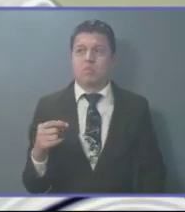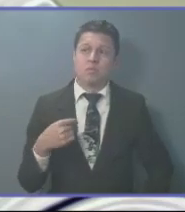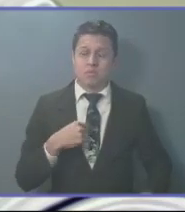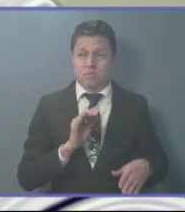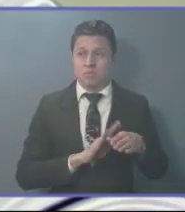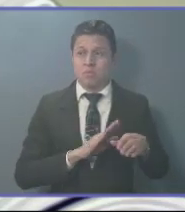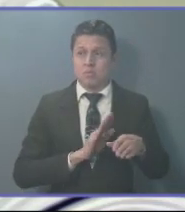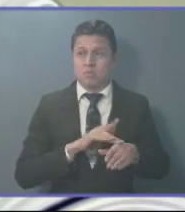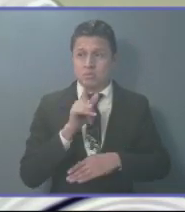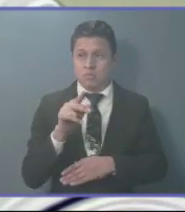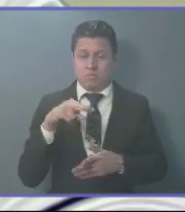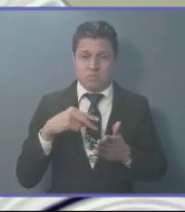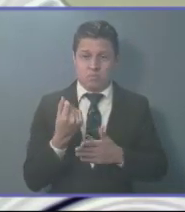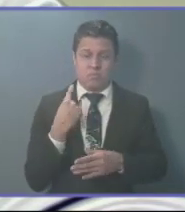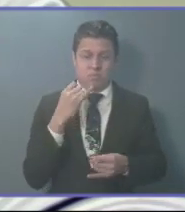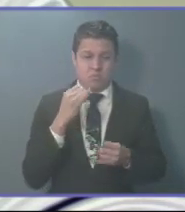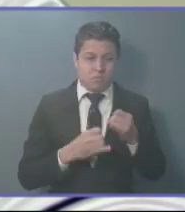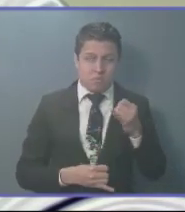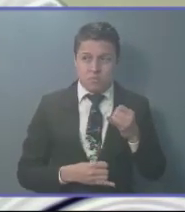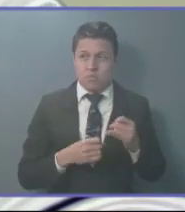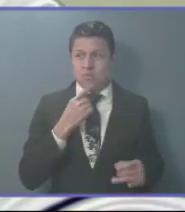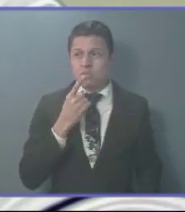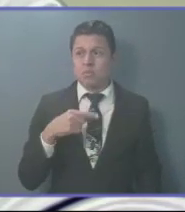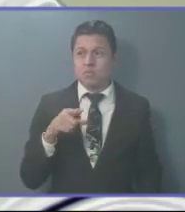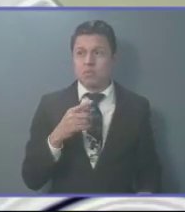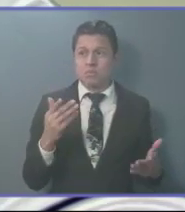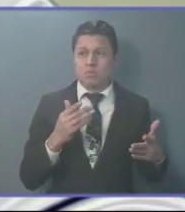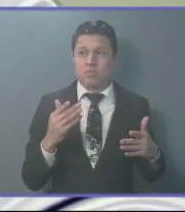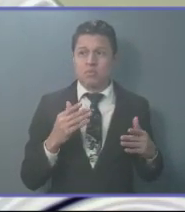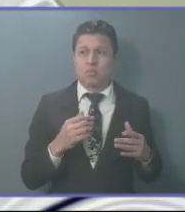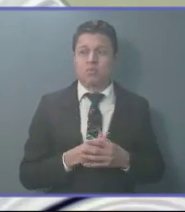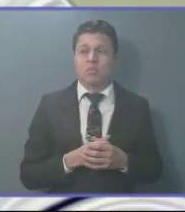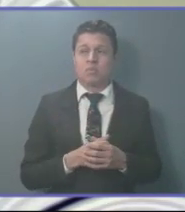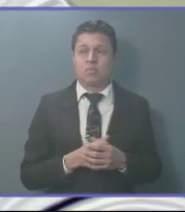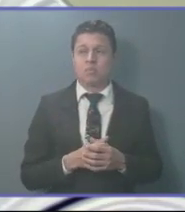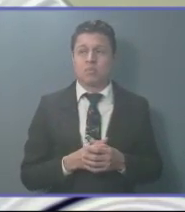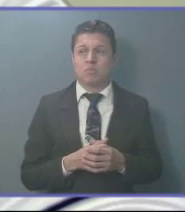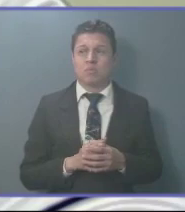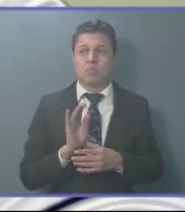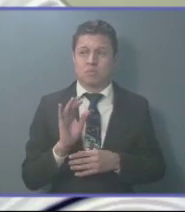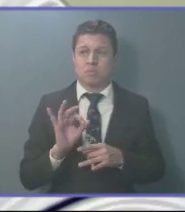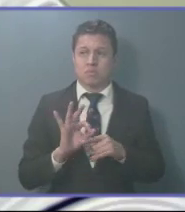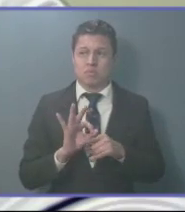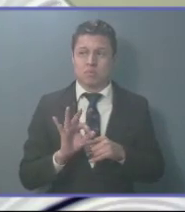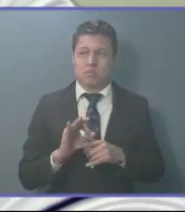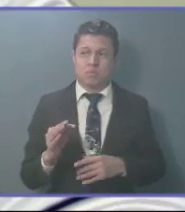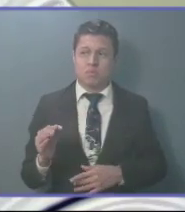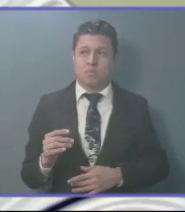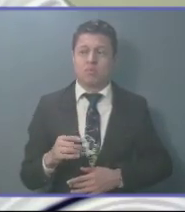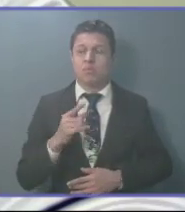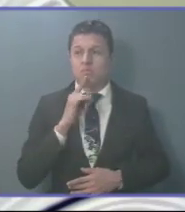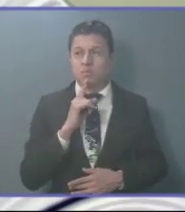invito a que lean la última, porque quien está haciendo una invasión de funciones